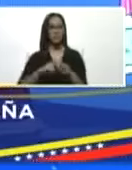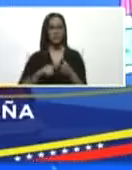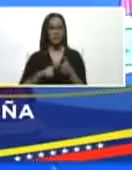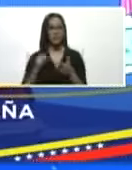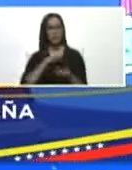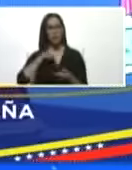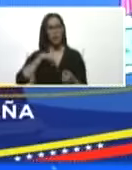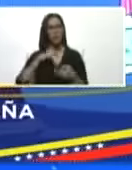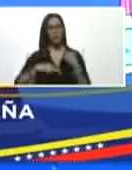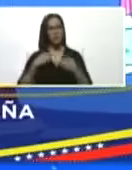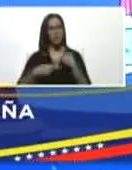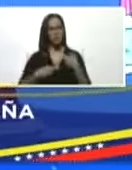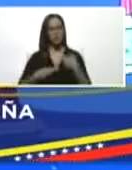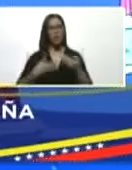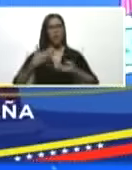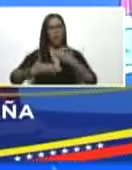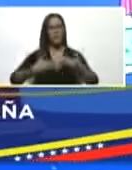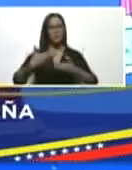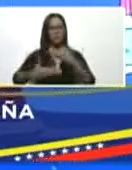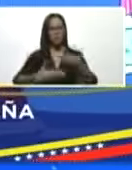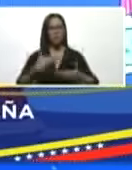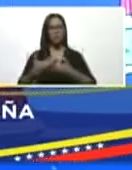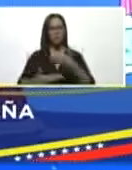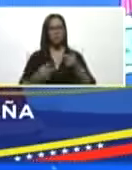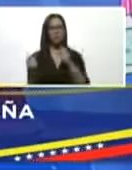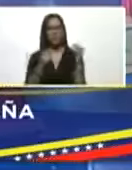nuestra revolución ha ido un proceso dialéctico